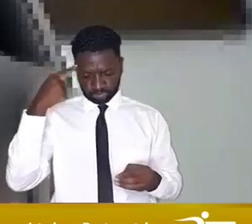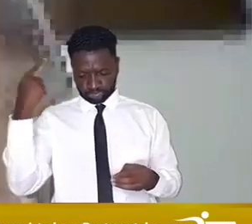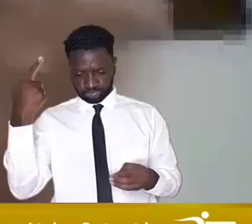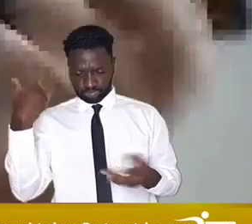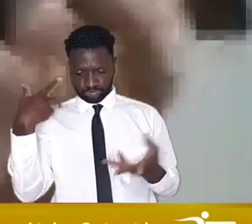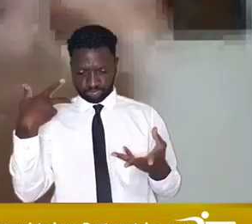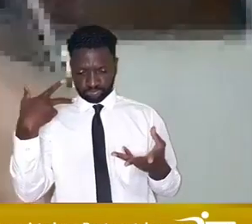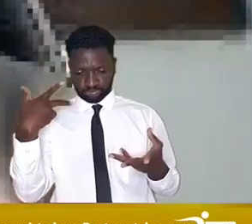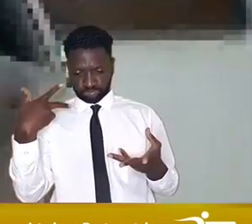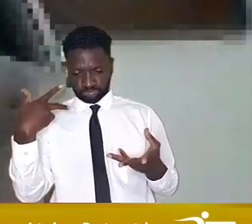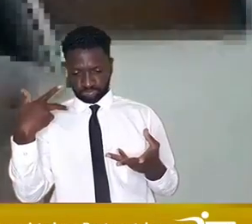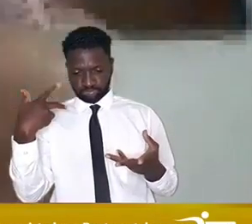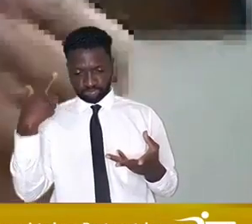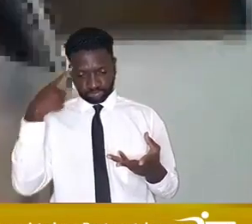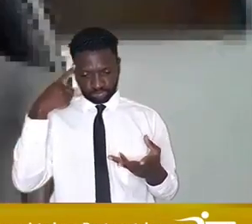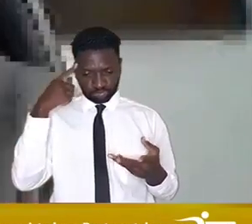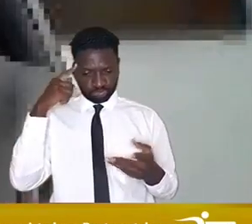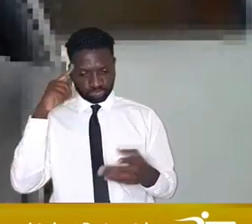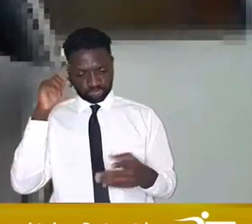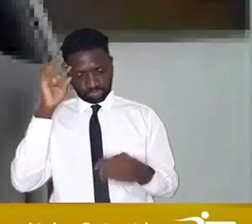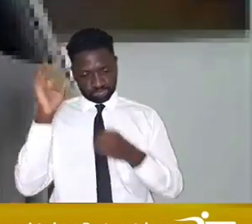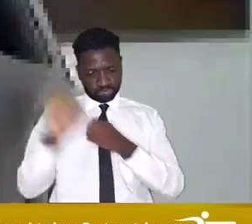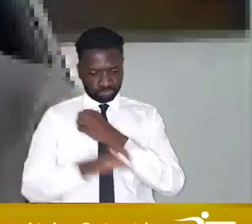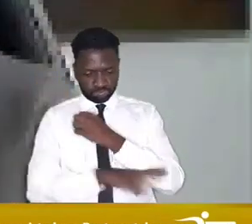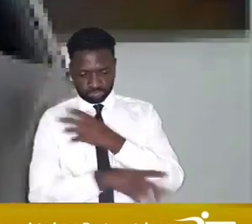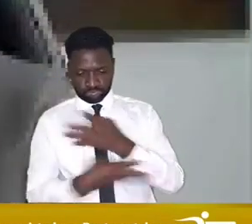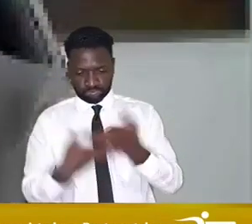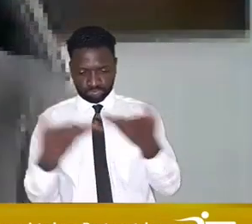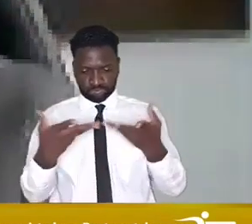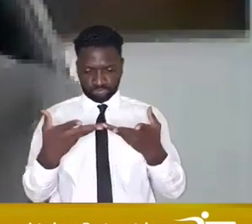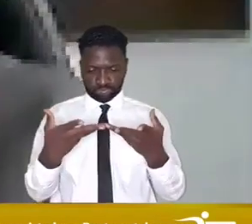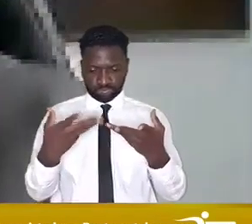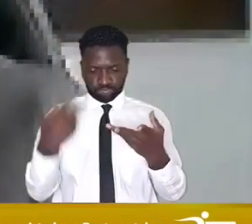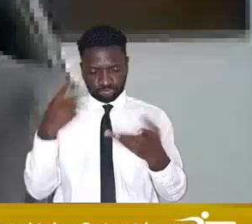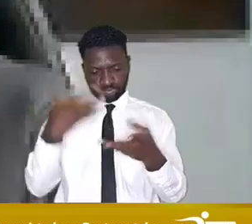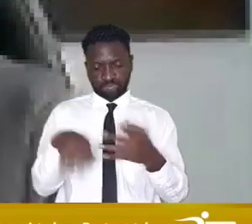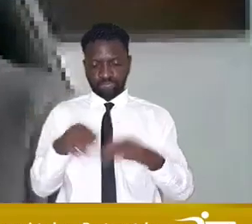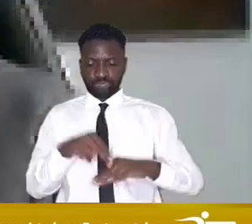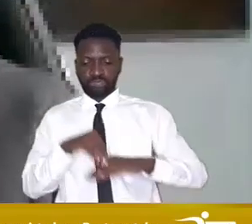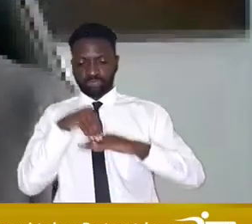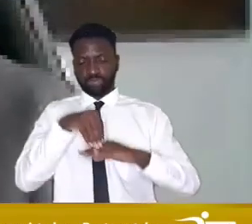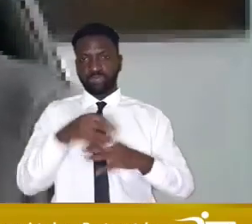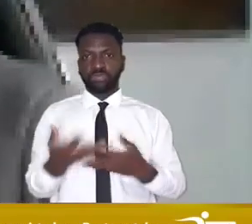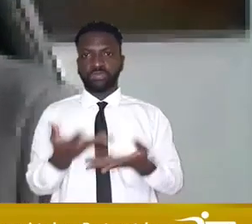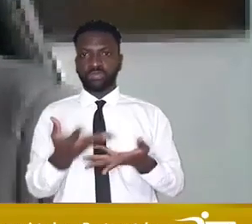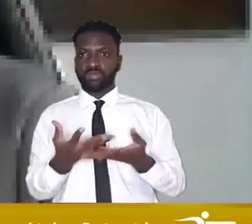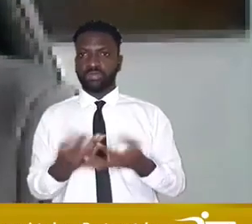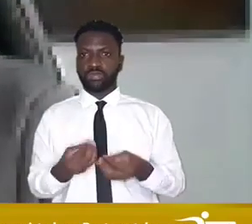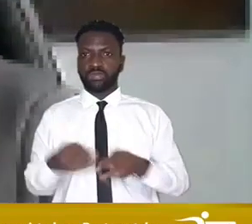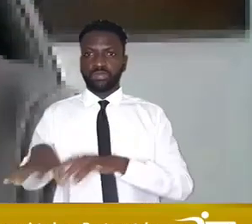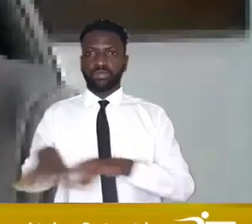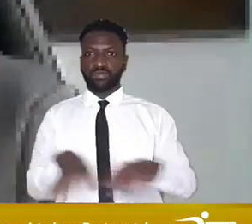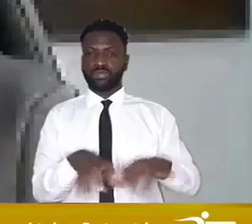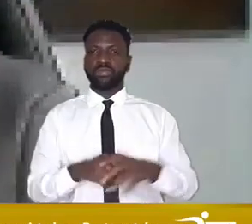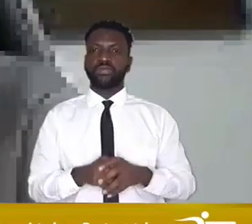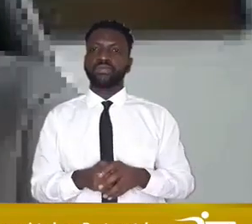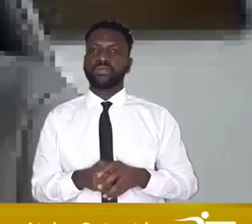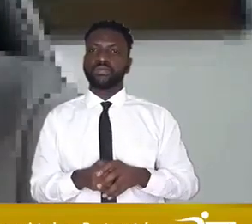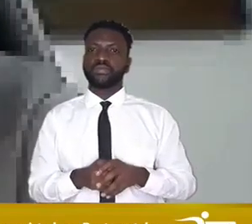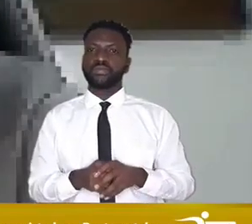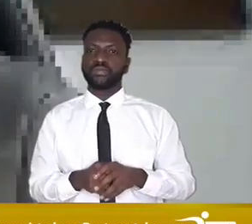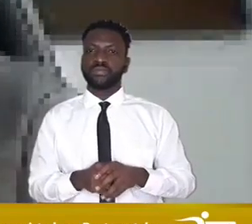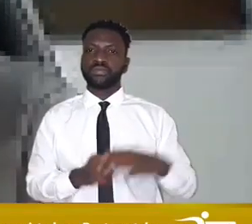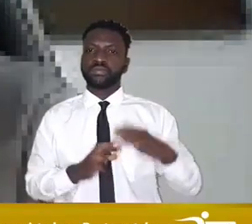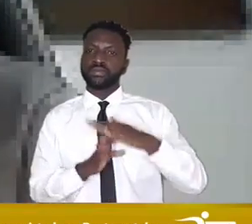la filosofía, la estructura doctrinal que sustenta mis acciones. Así que Pablo dice, yo te voy a dar